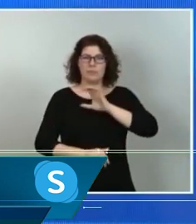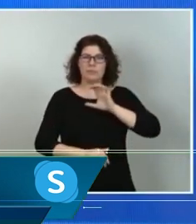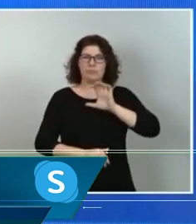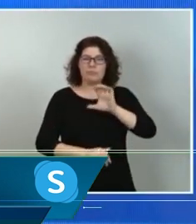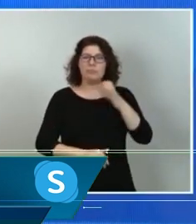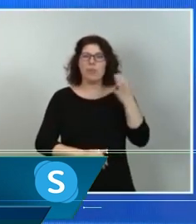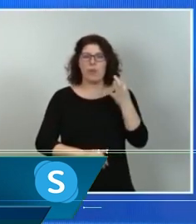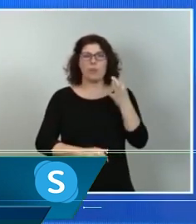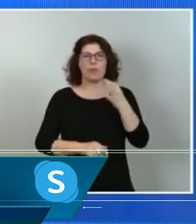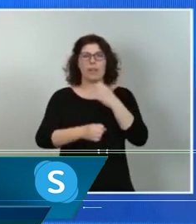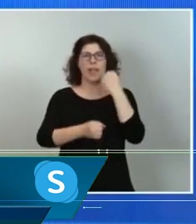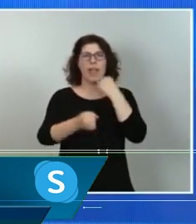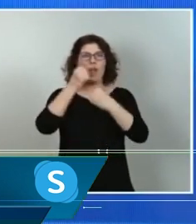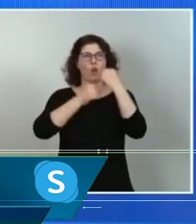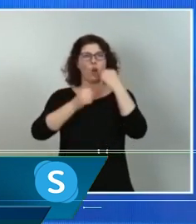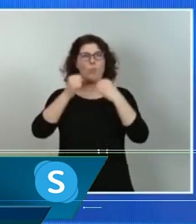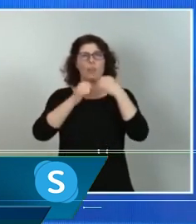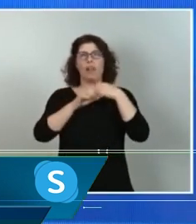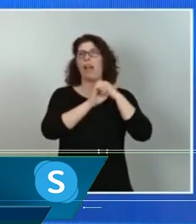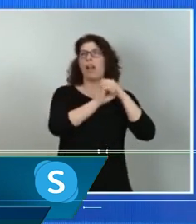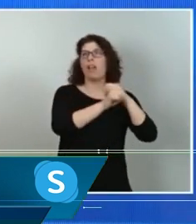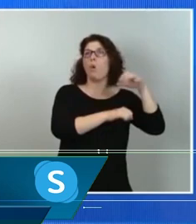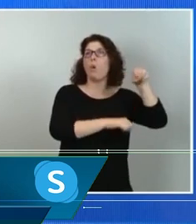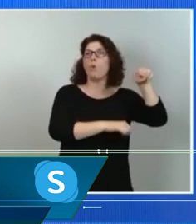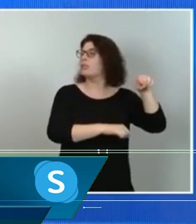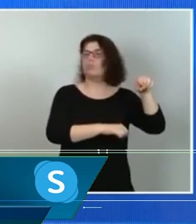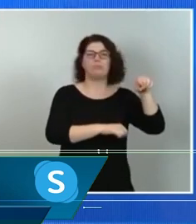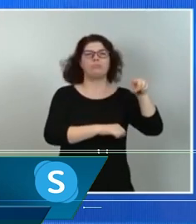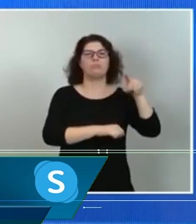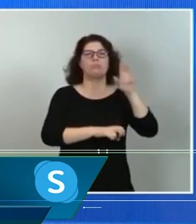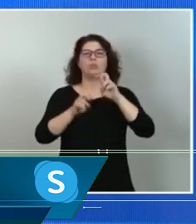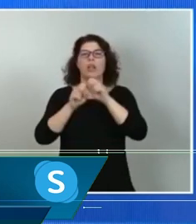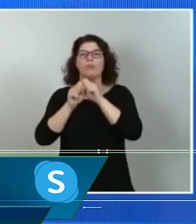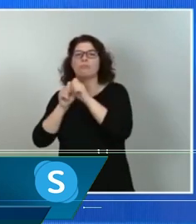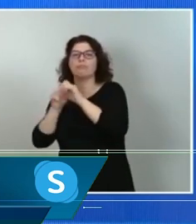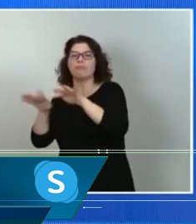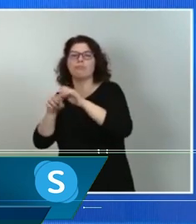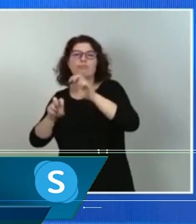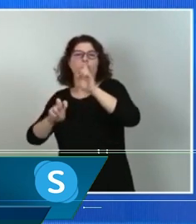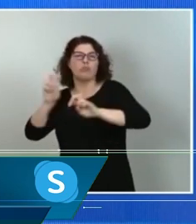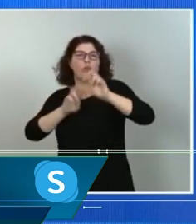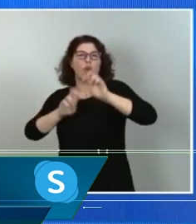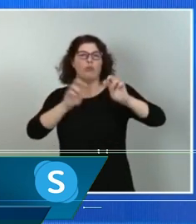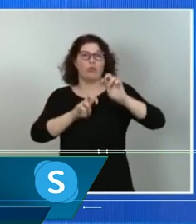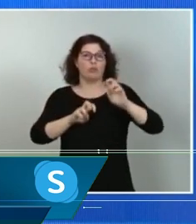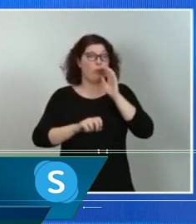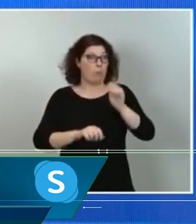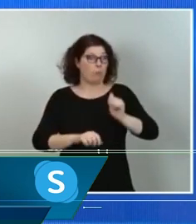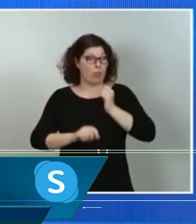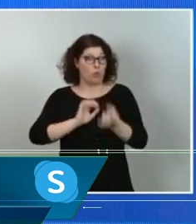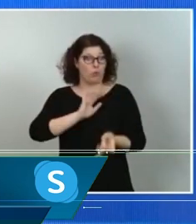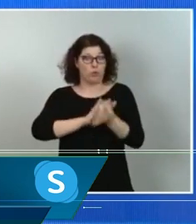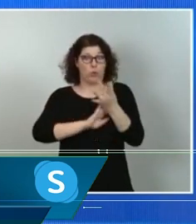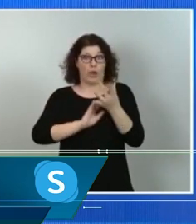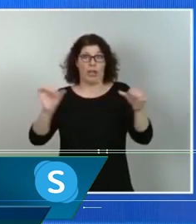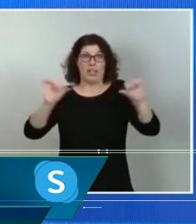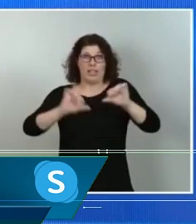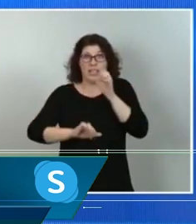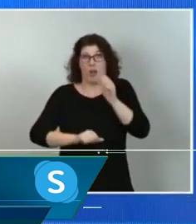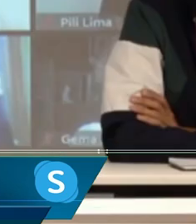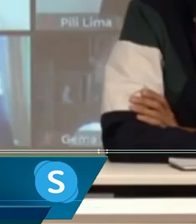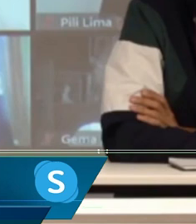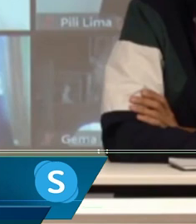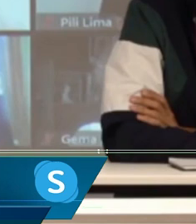a determinadas conductas, ¿no? Si partimos de esta base, de que nos encontramos con una sociedad inducida por los medios de